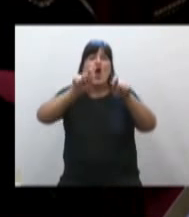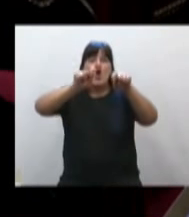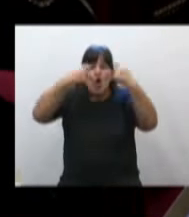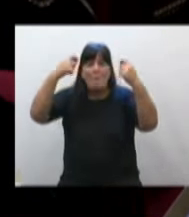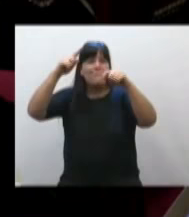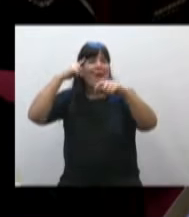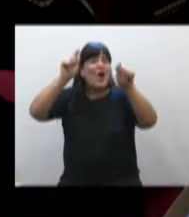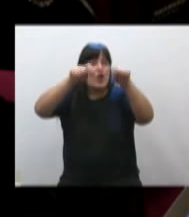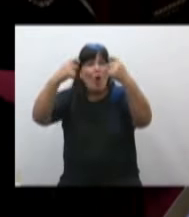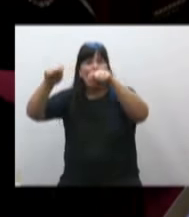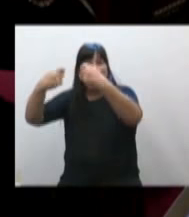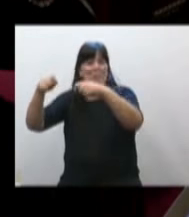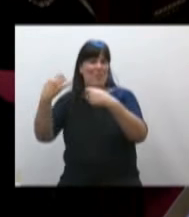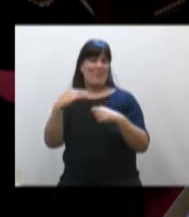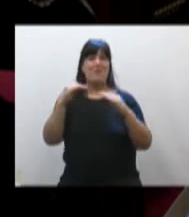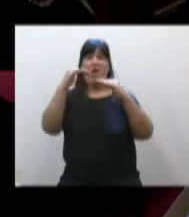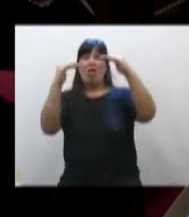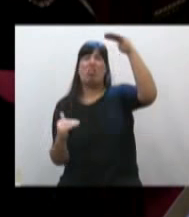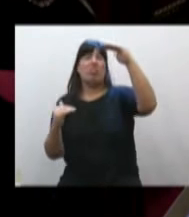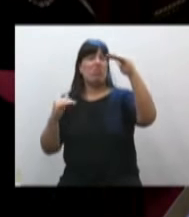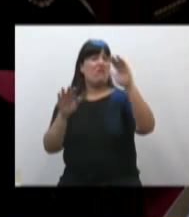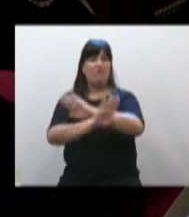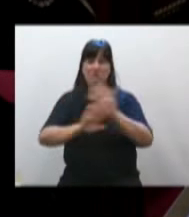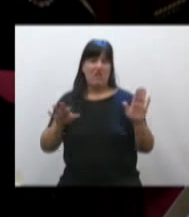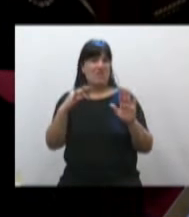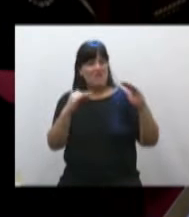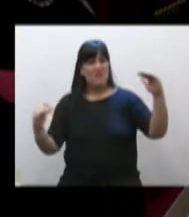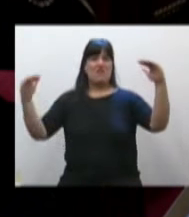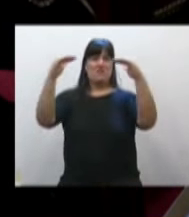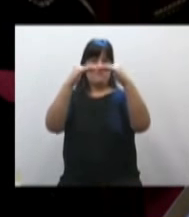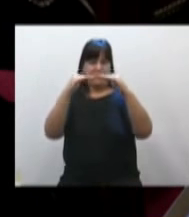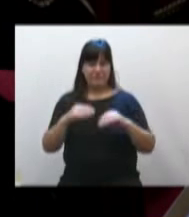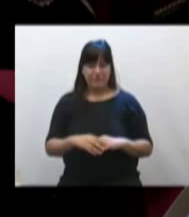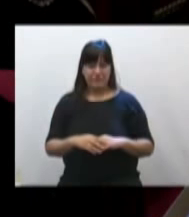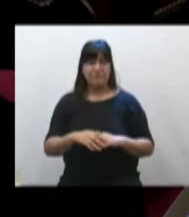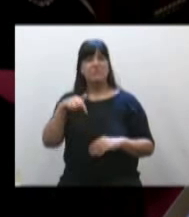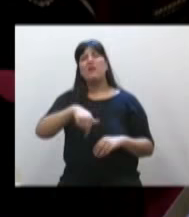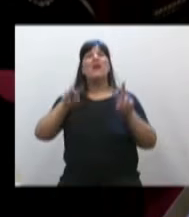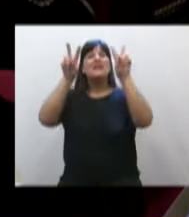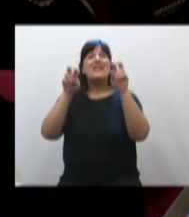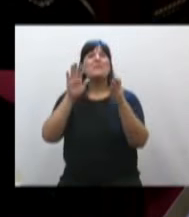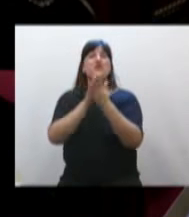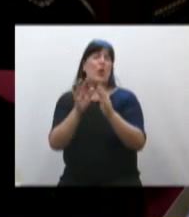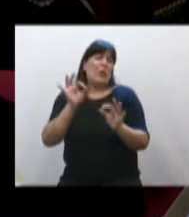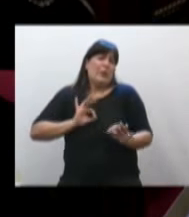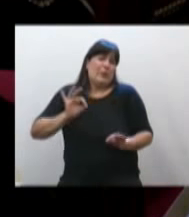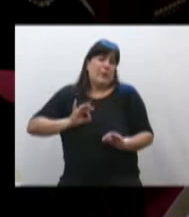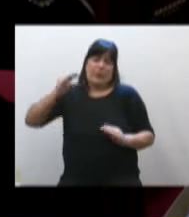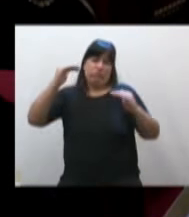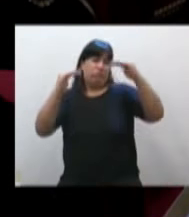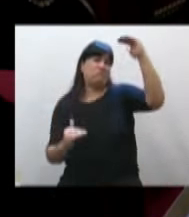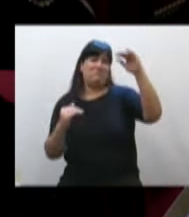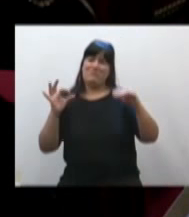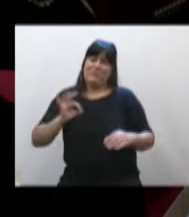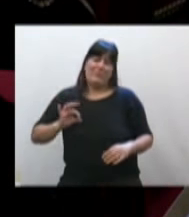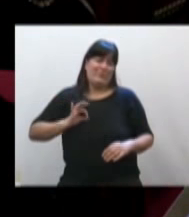otras. Pero han sido absolutas excepciones. En general me parece que ese piso de coincidencias es sobre el que hay que